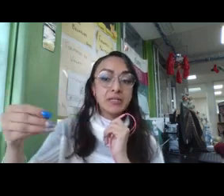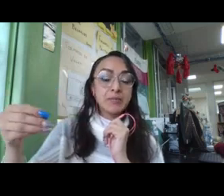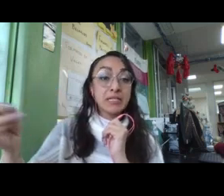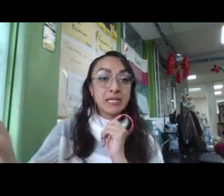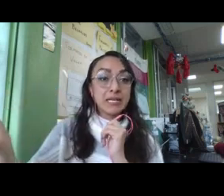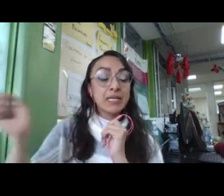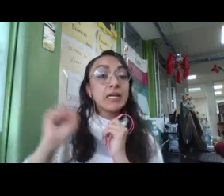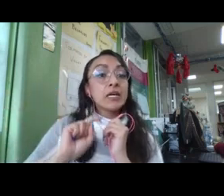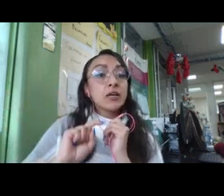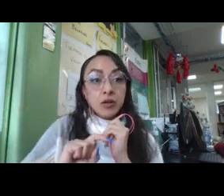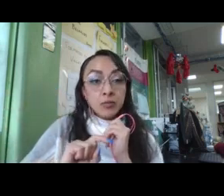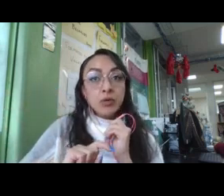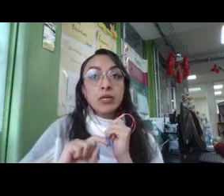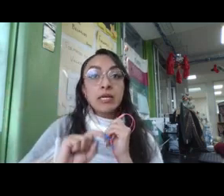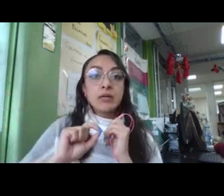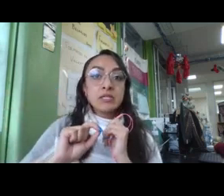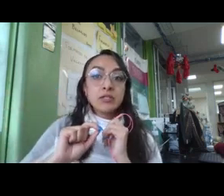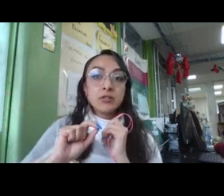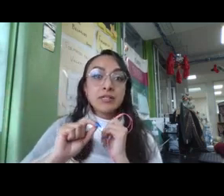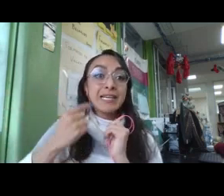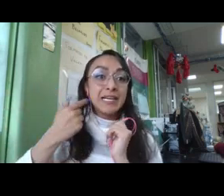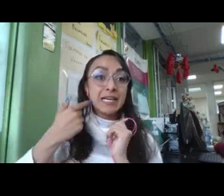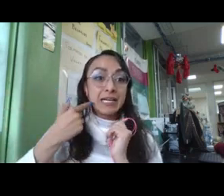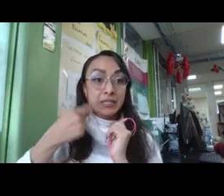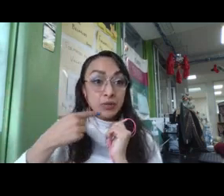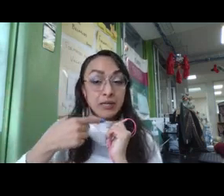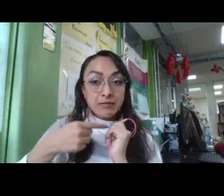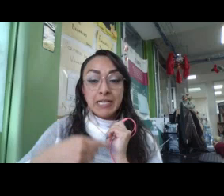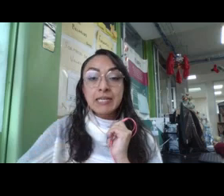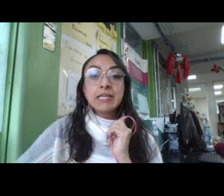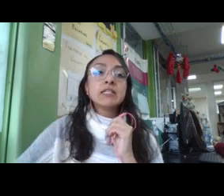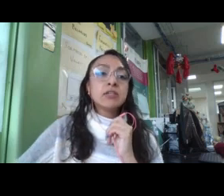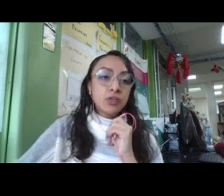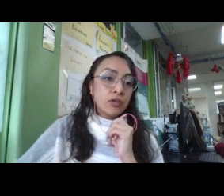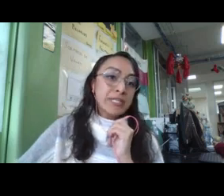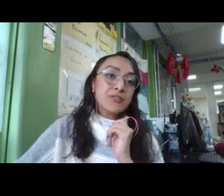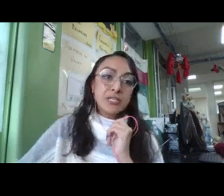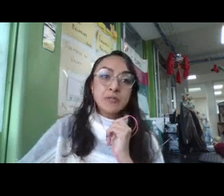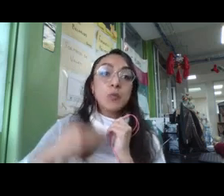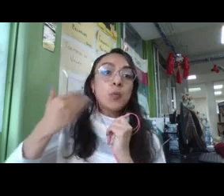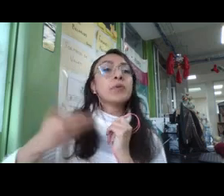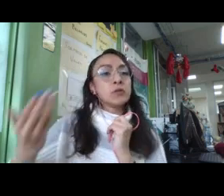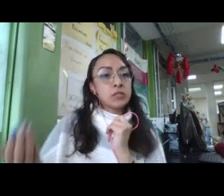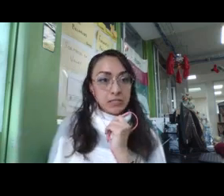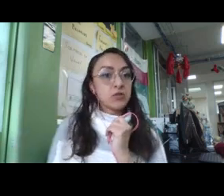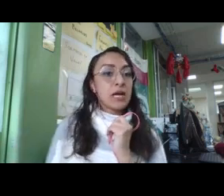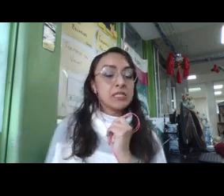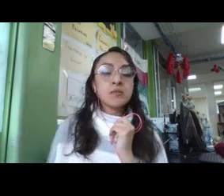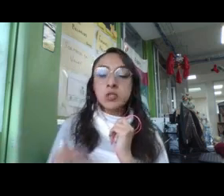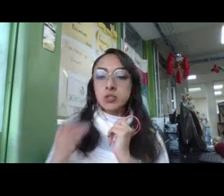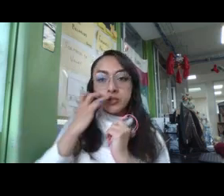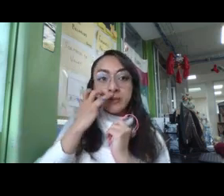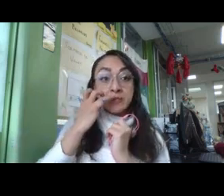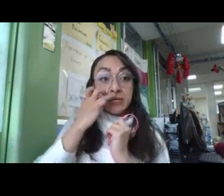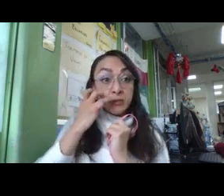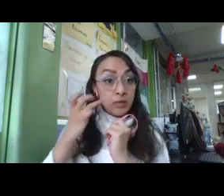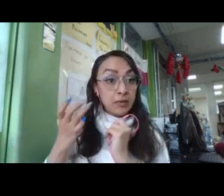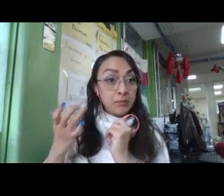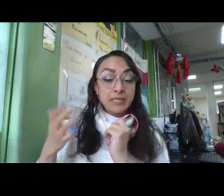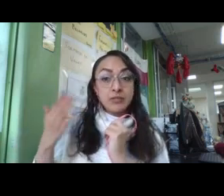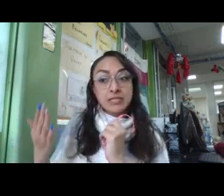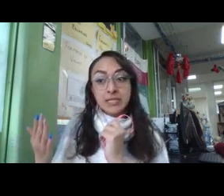de enseñanza-aprendizaje, como la cuestión de la lectura labial, todo eso es un proceso. Así como nosotros vamos